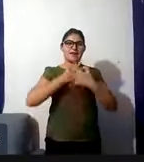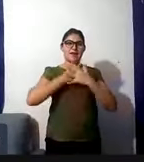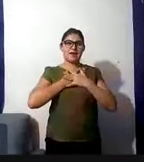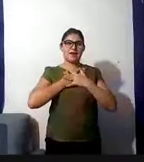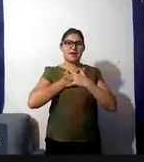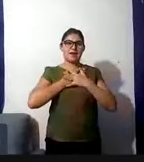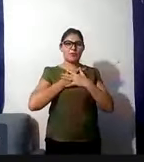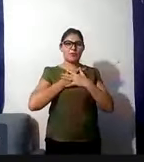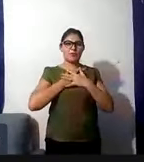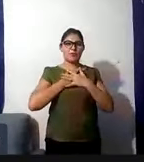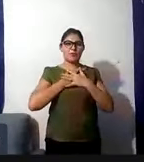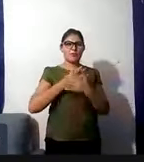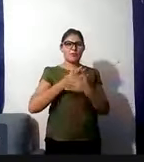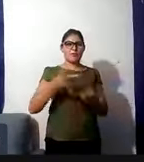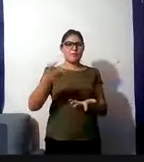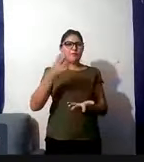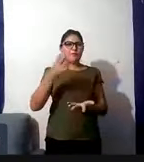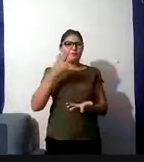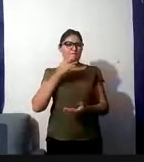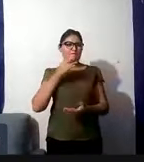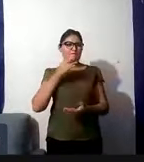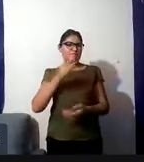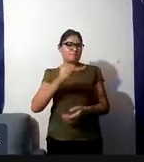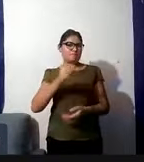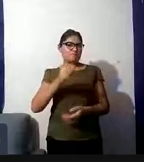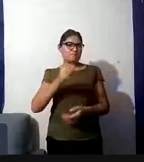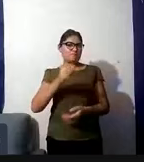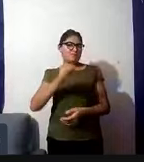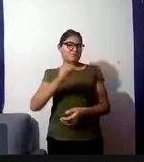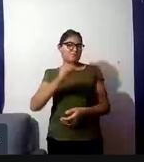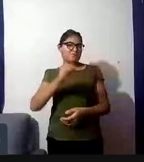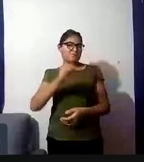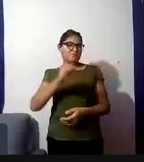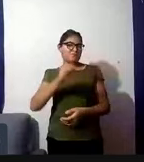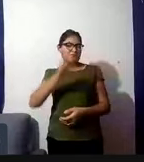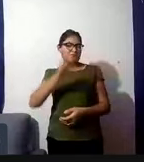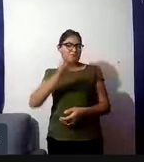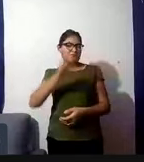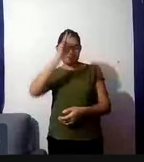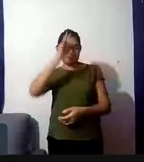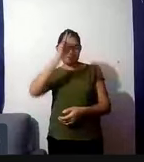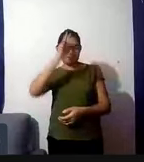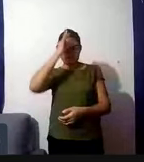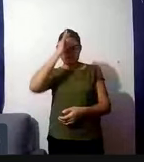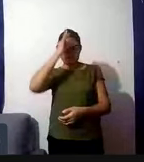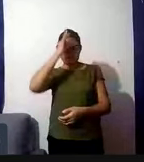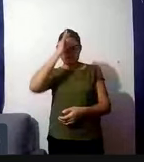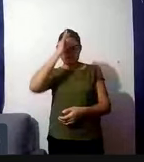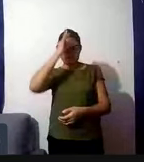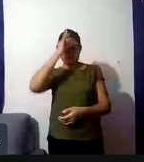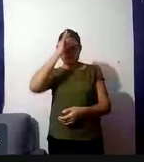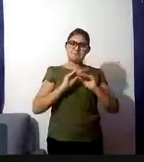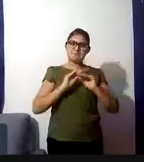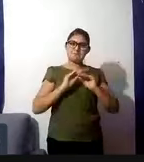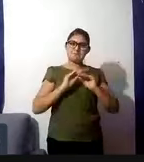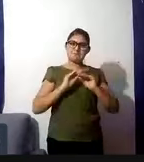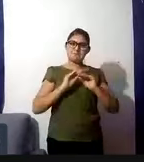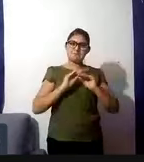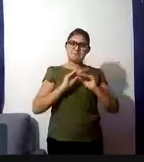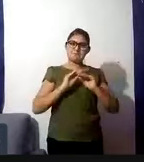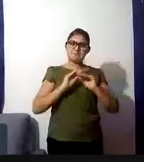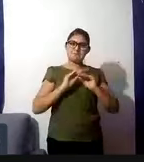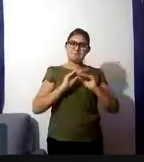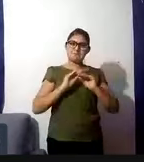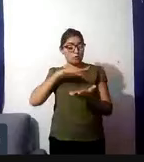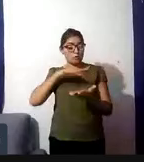en este momento. Estúpido Amor de Trixia Valle. Lo recomendamos acá también. Lo vamos a leer. Yo lo voy a leer